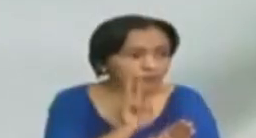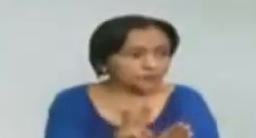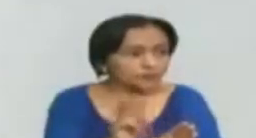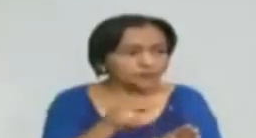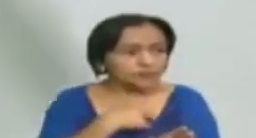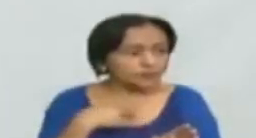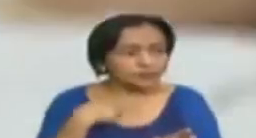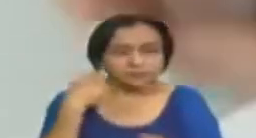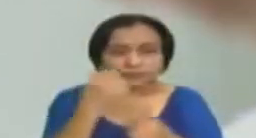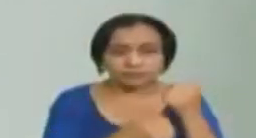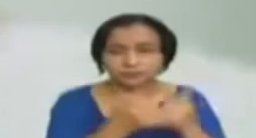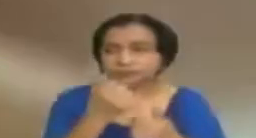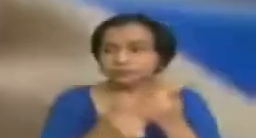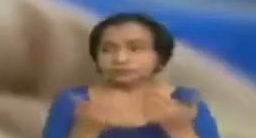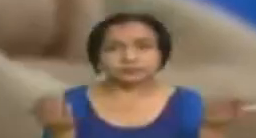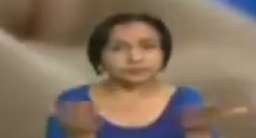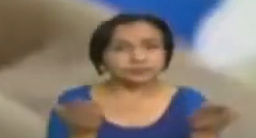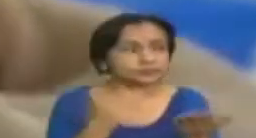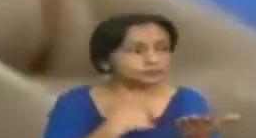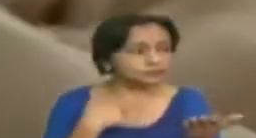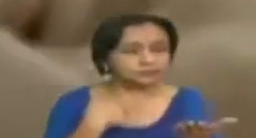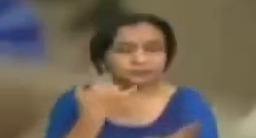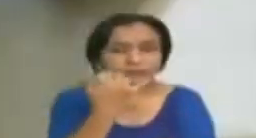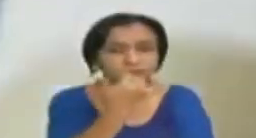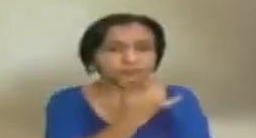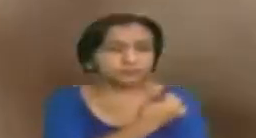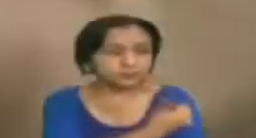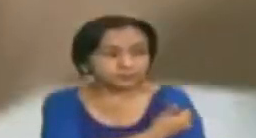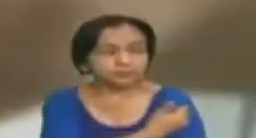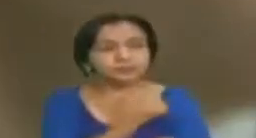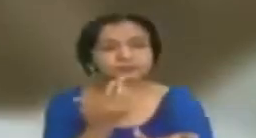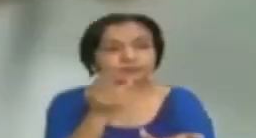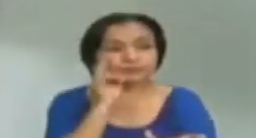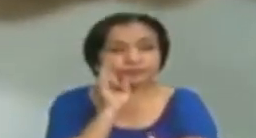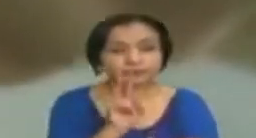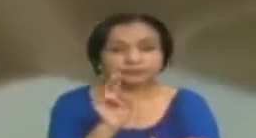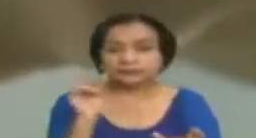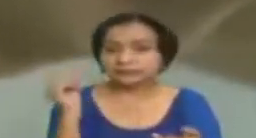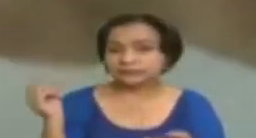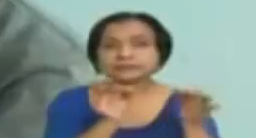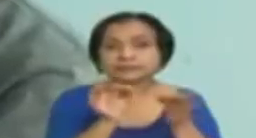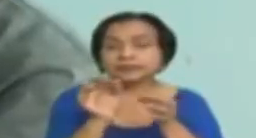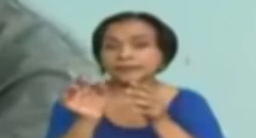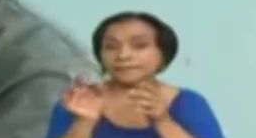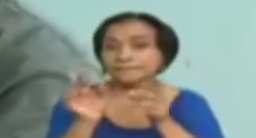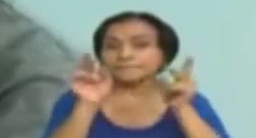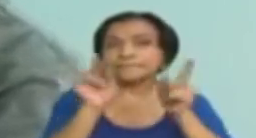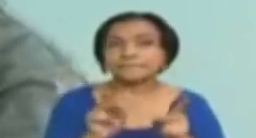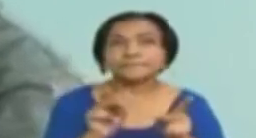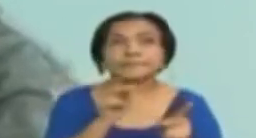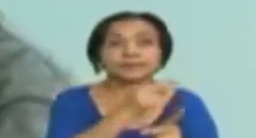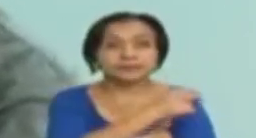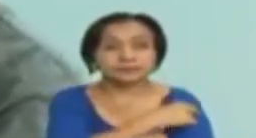Salud, Marta Reyes, indicó que este nuevo envío permitirá dar continuidad al plan de vacunación voluntaria contra el